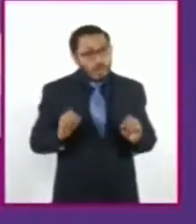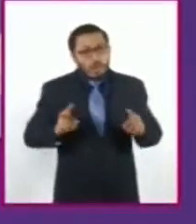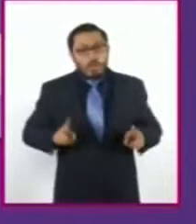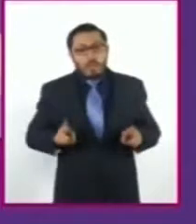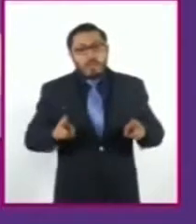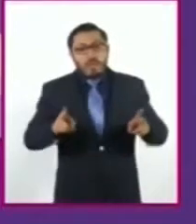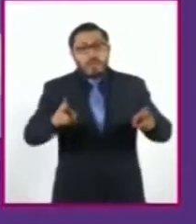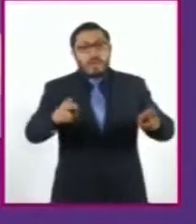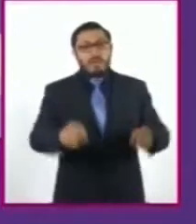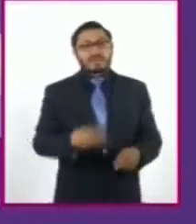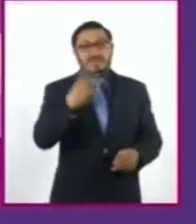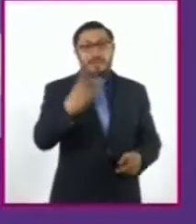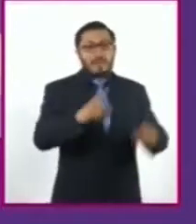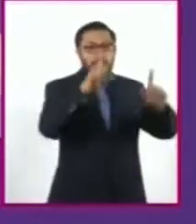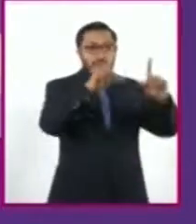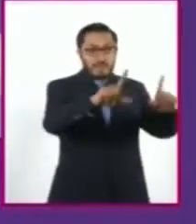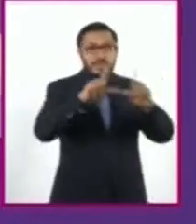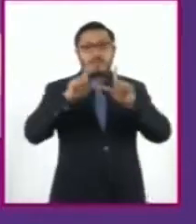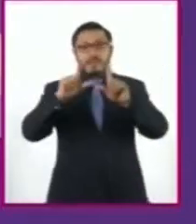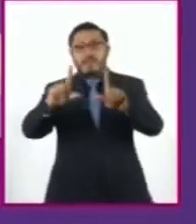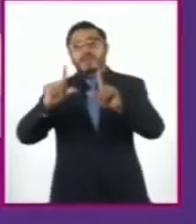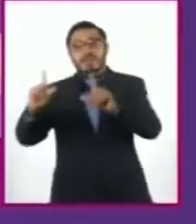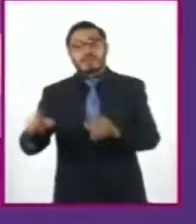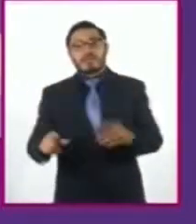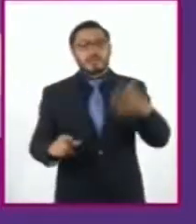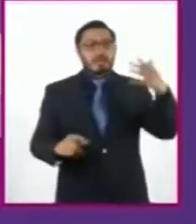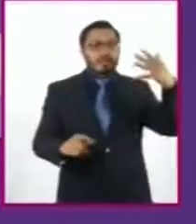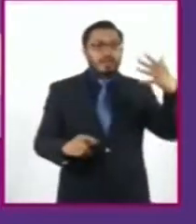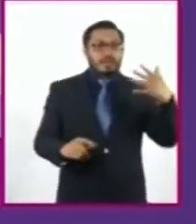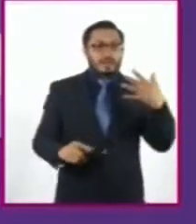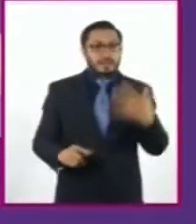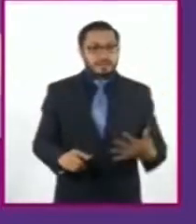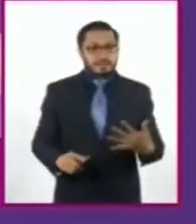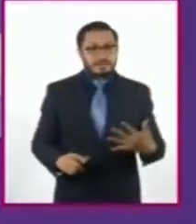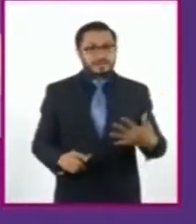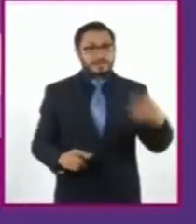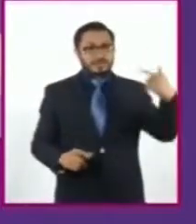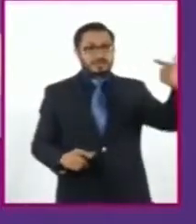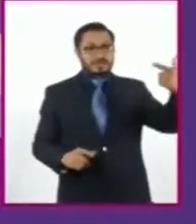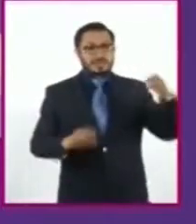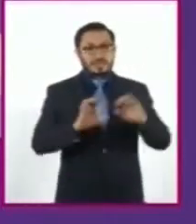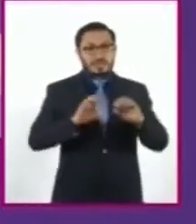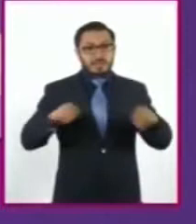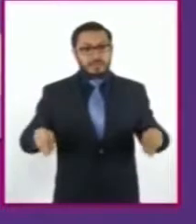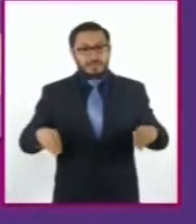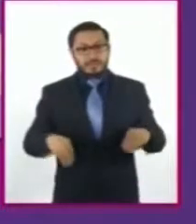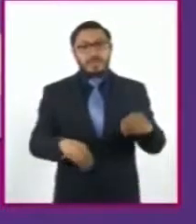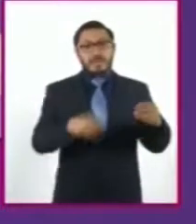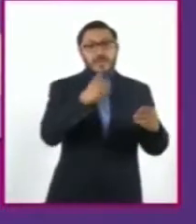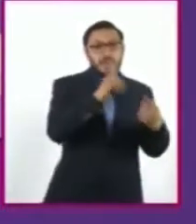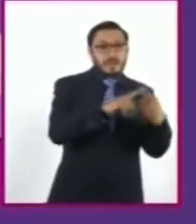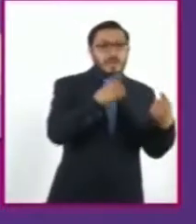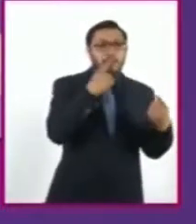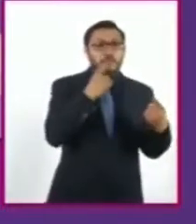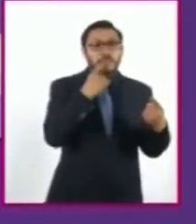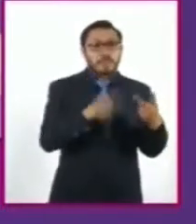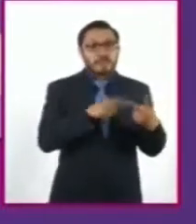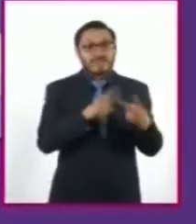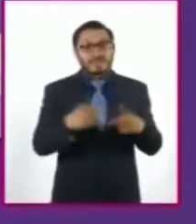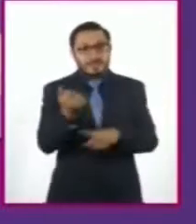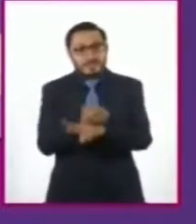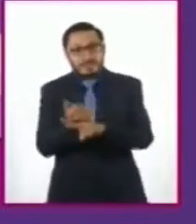3 rectángulos de 5 por 7 centímetros. Uno rojo, uno